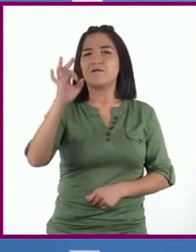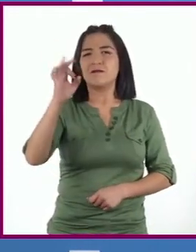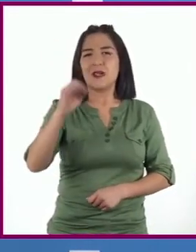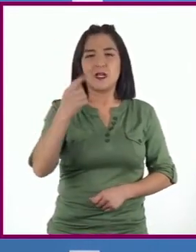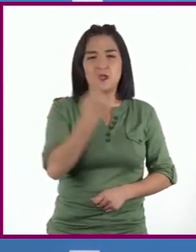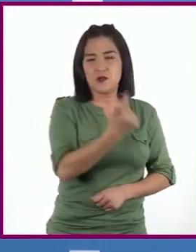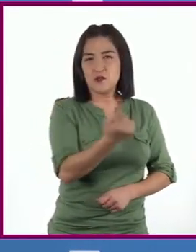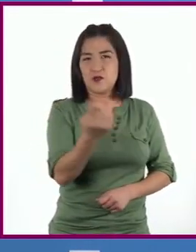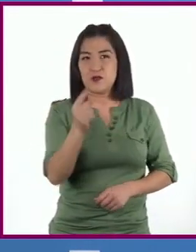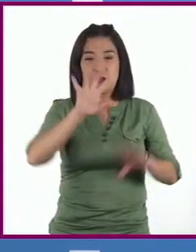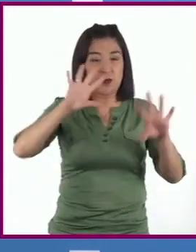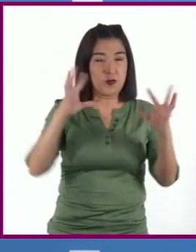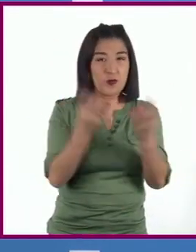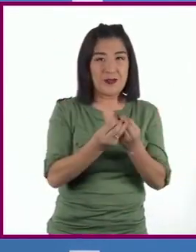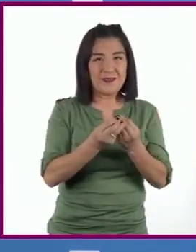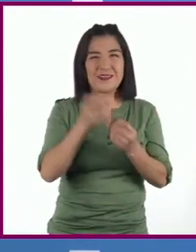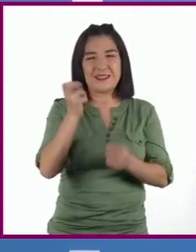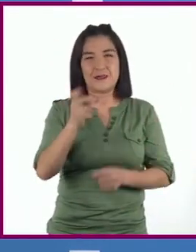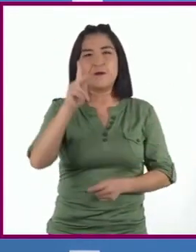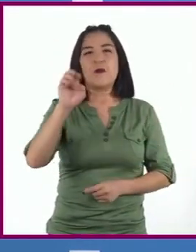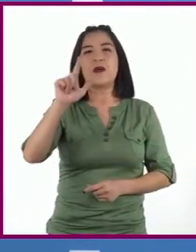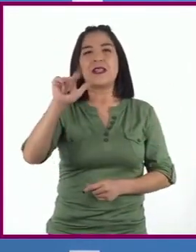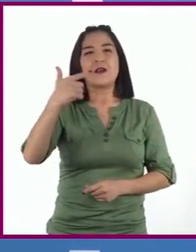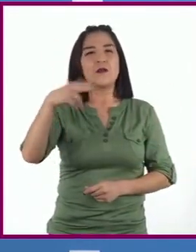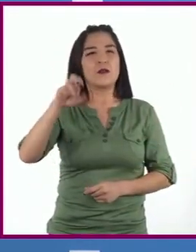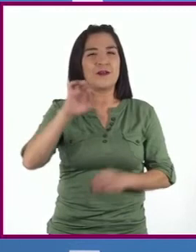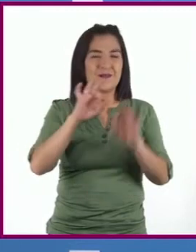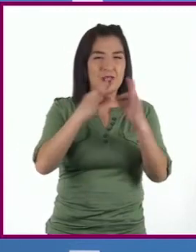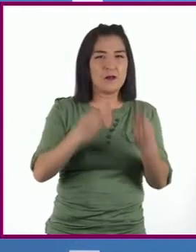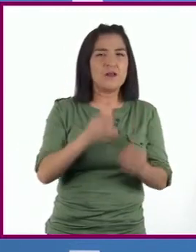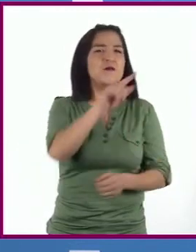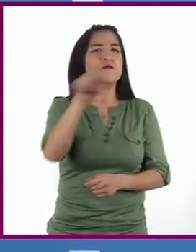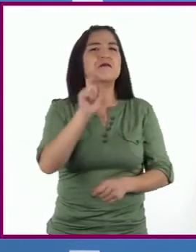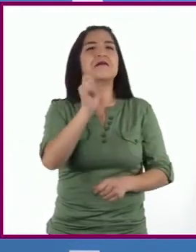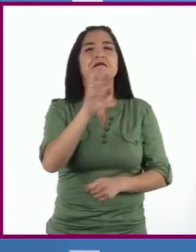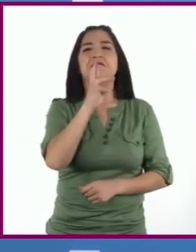rotó en total el polígono, ¿qué respuesta me darían?